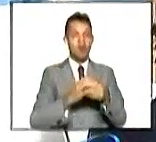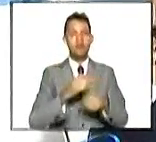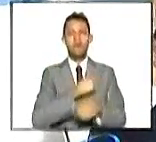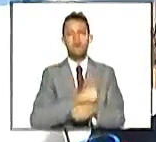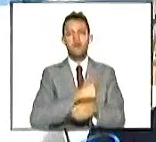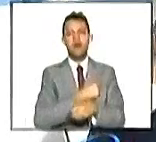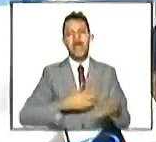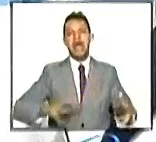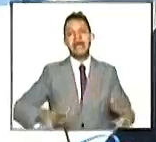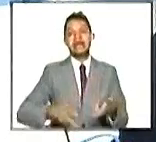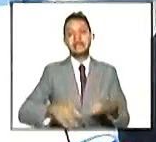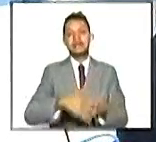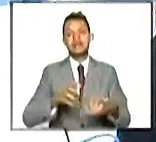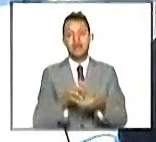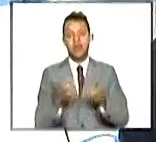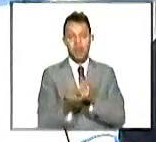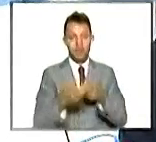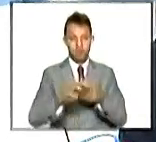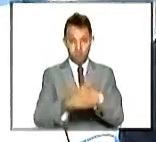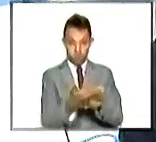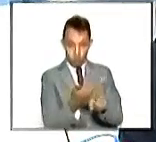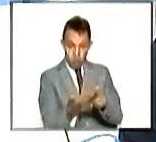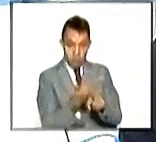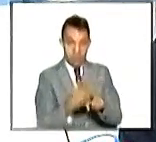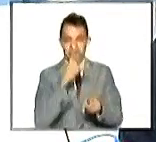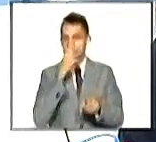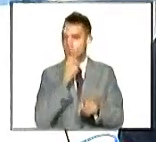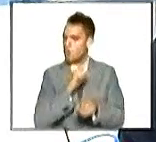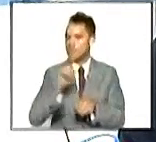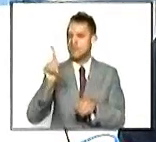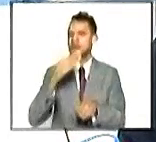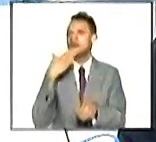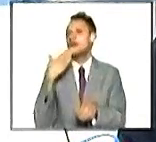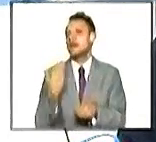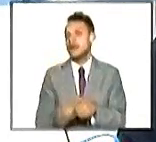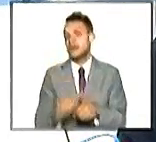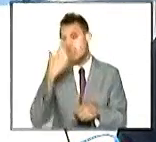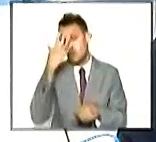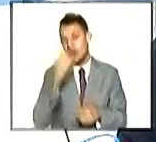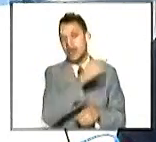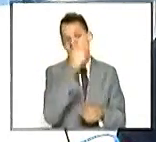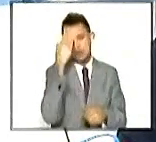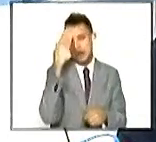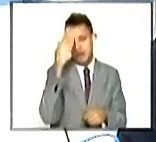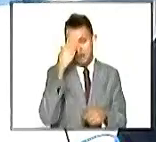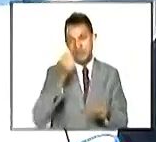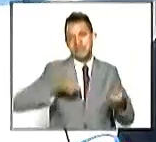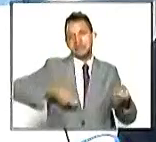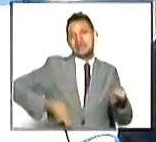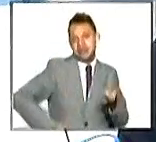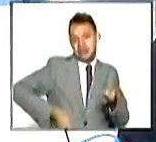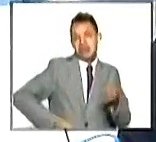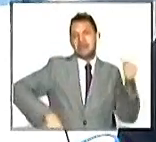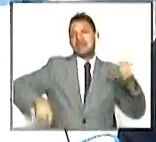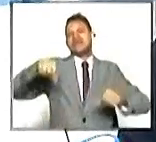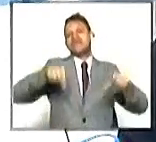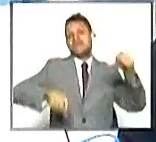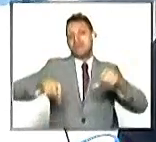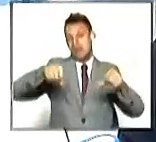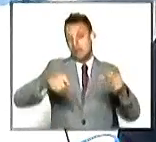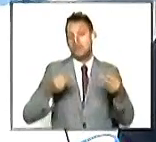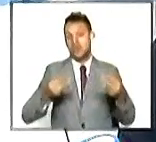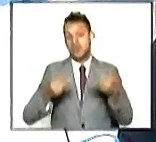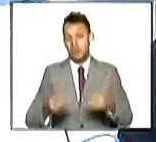la ensalada mía sin tomate de Aliño. Porque él sí sabe cómo la jugada, la fumigación del tomate de Aliño. Entonces hay que